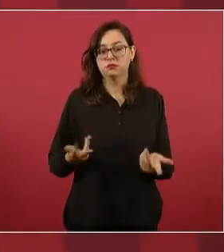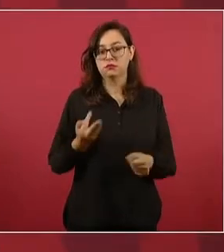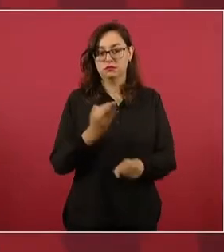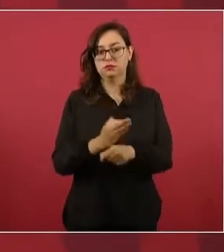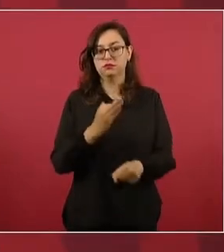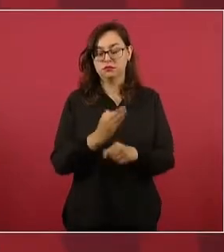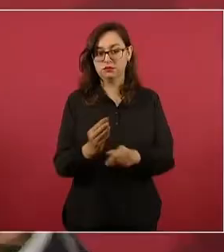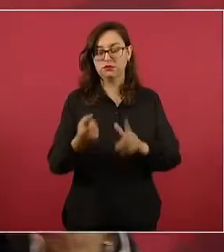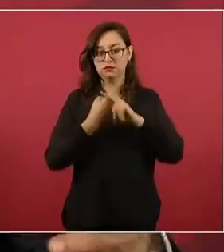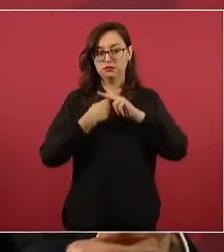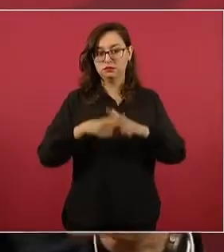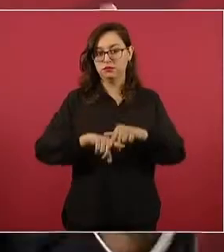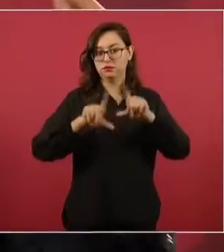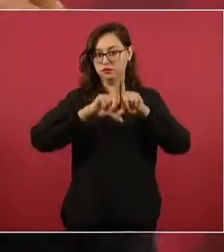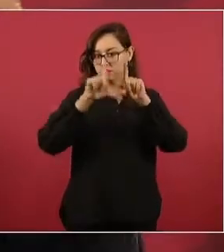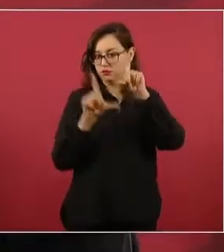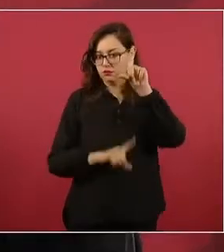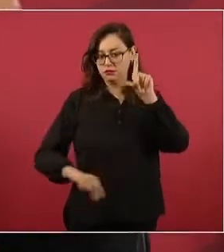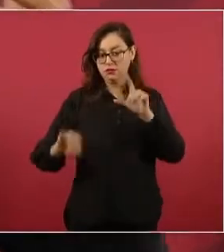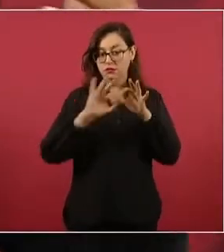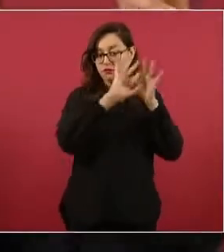O sea, ya no